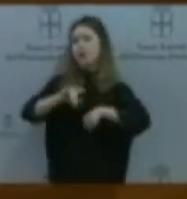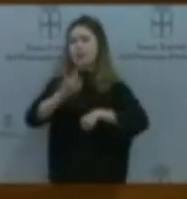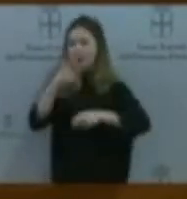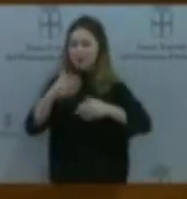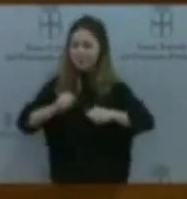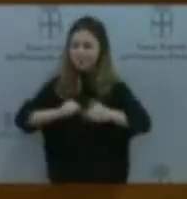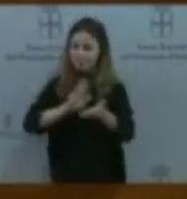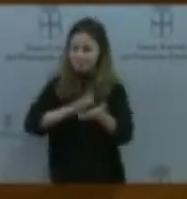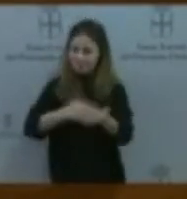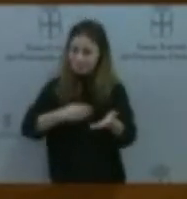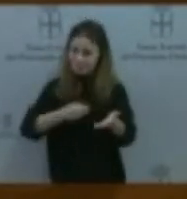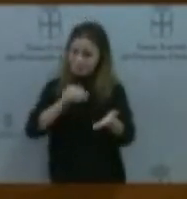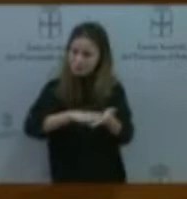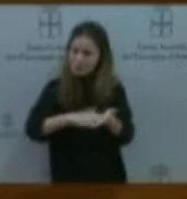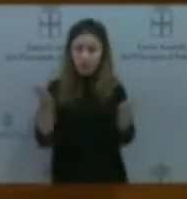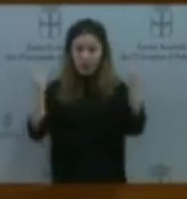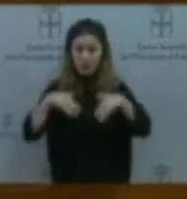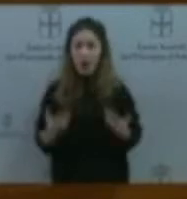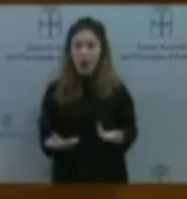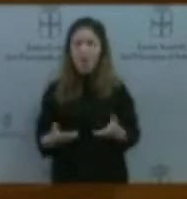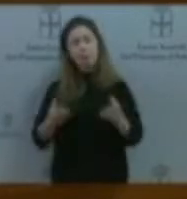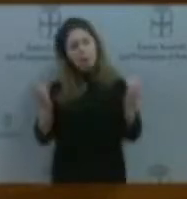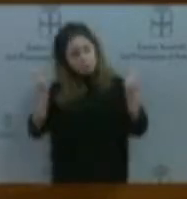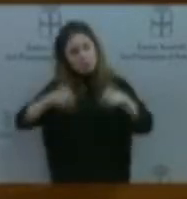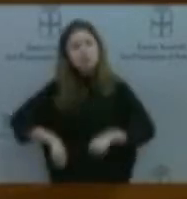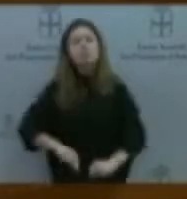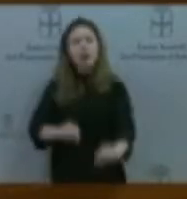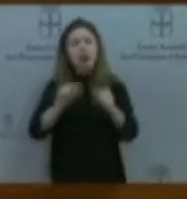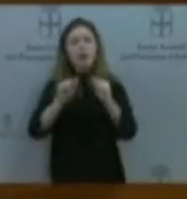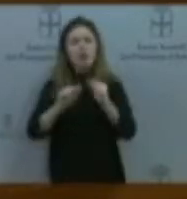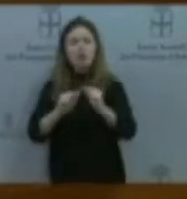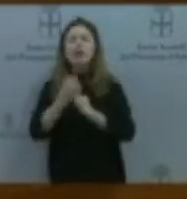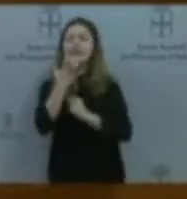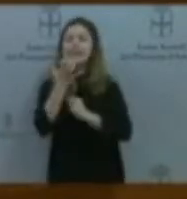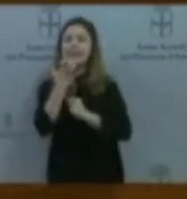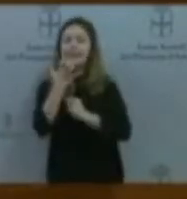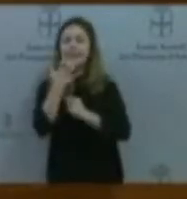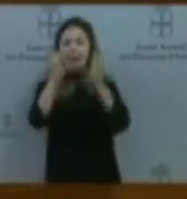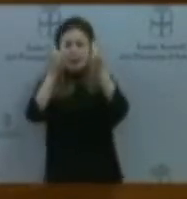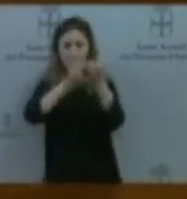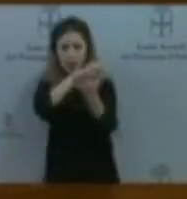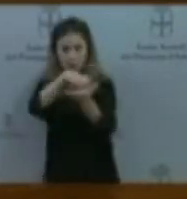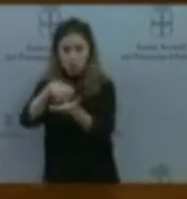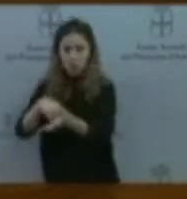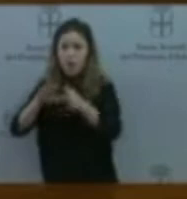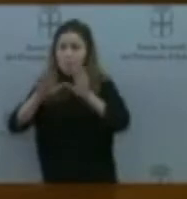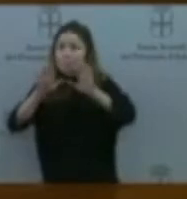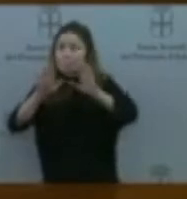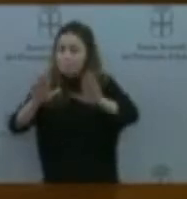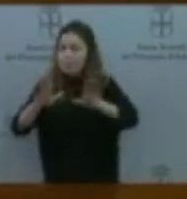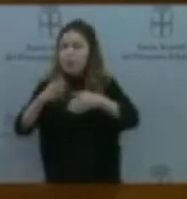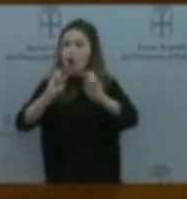y nos parece bien que debatamos si hay que debatir sobre la alianza en las infraestructuras, pero ¿en qué quedó eso? Reforma del sector público, ¿cómo lo